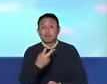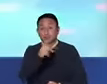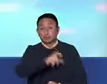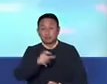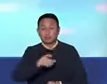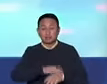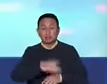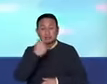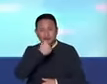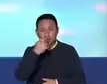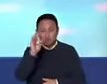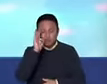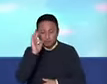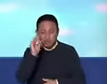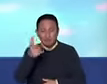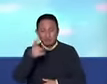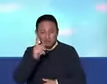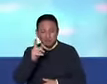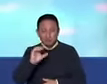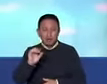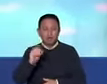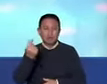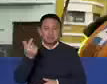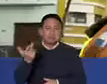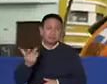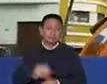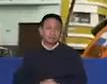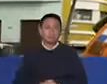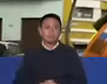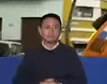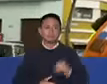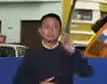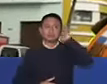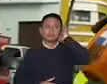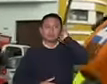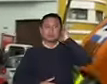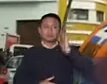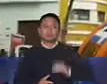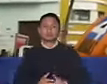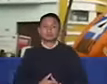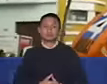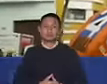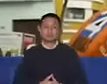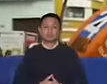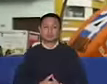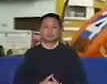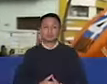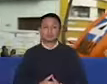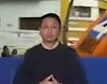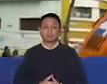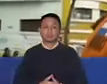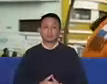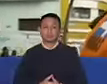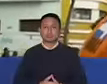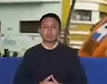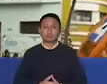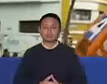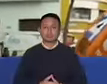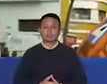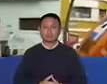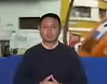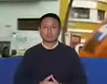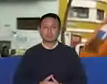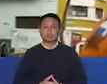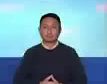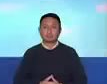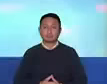por droga, guanchaca o unos cuantos centavos. Ya habían tenido antecedentes de